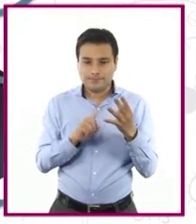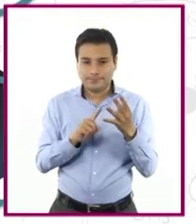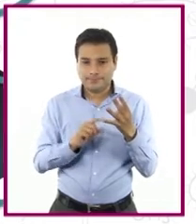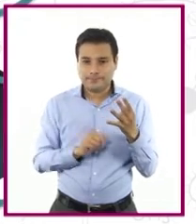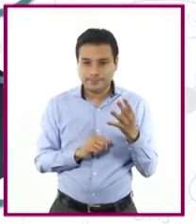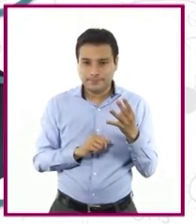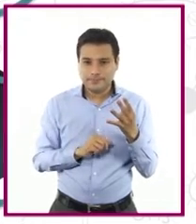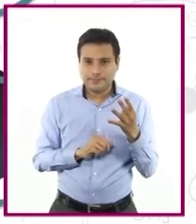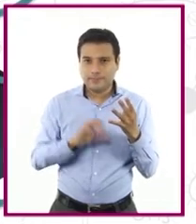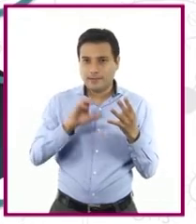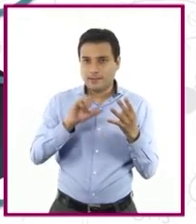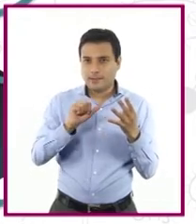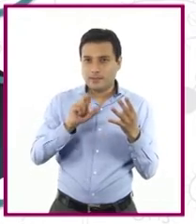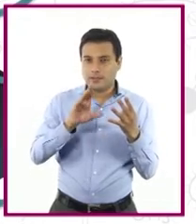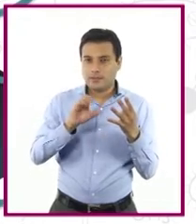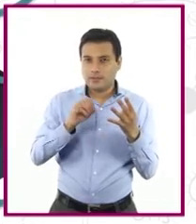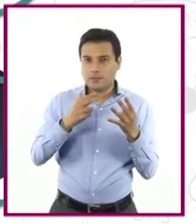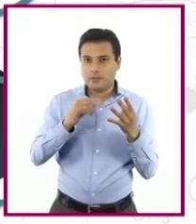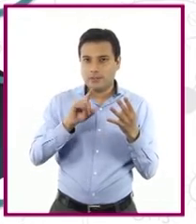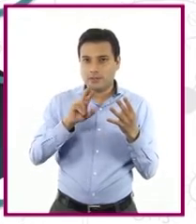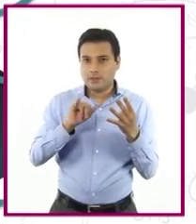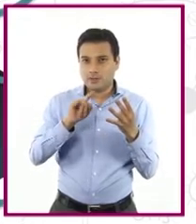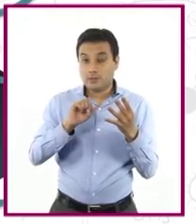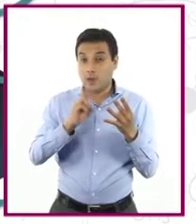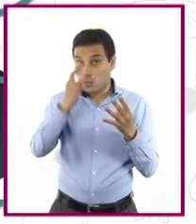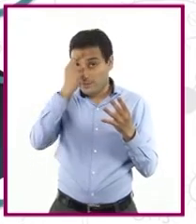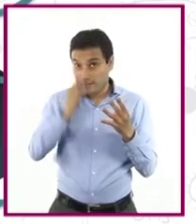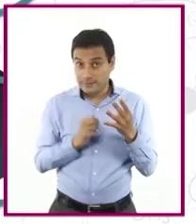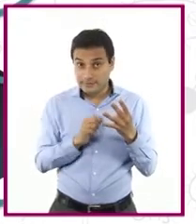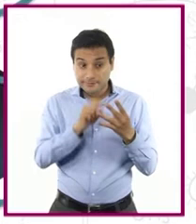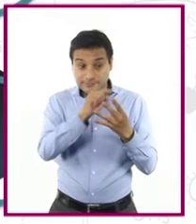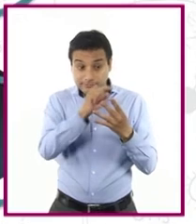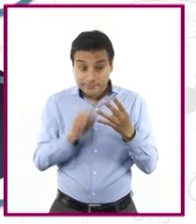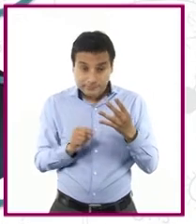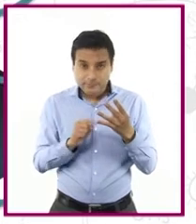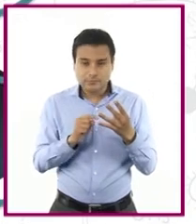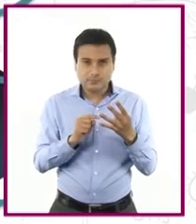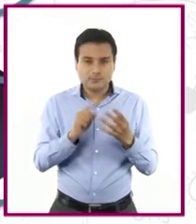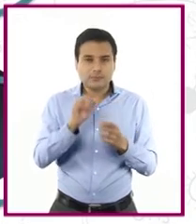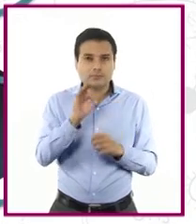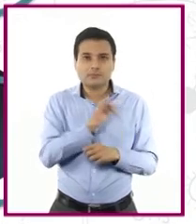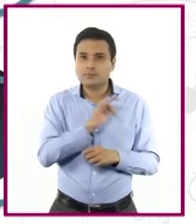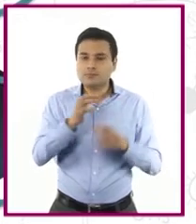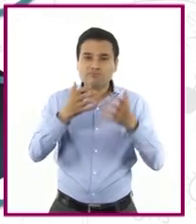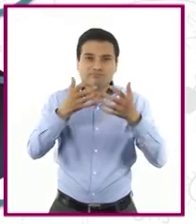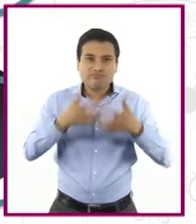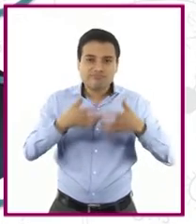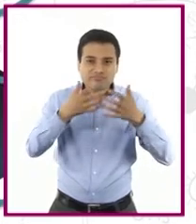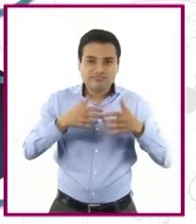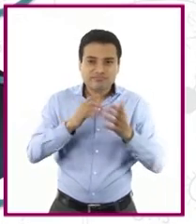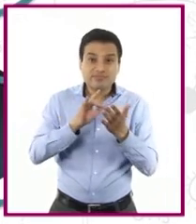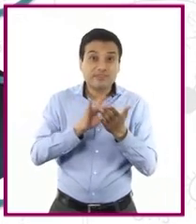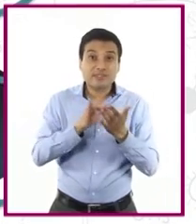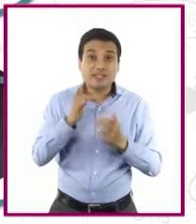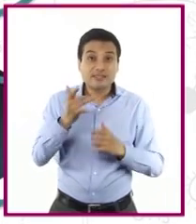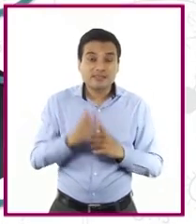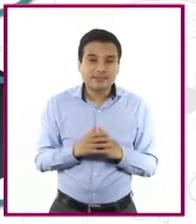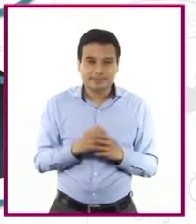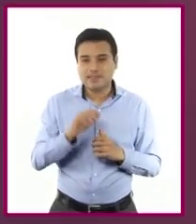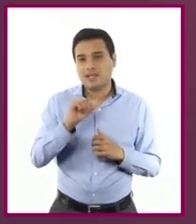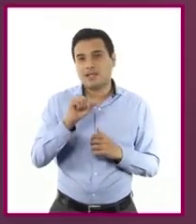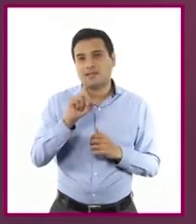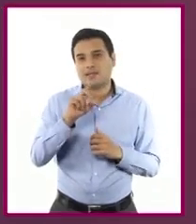D. Carbohidratos. Recuerden que dichos nutrientes se pueden elaborar gracias a la información contenida en el